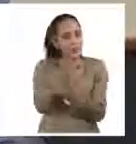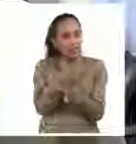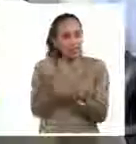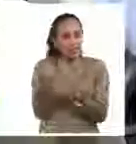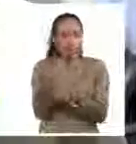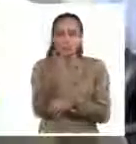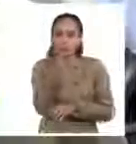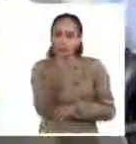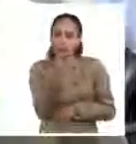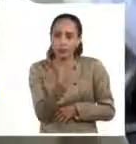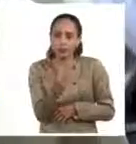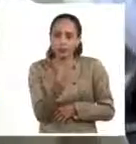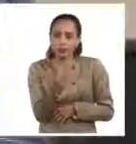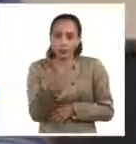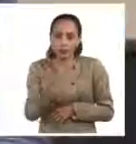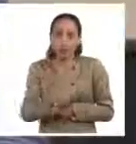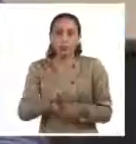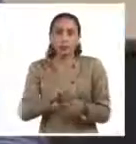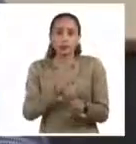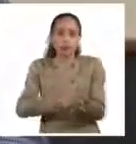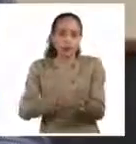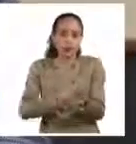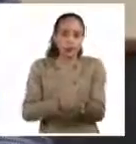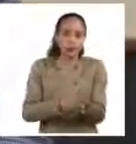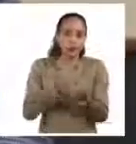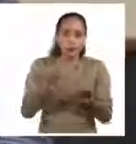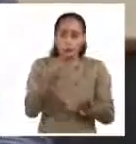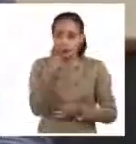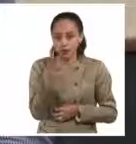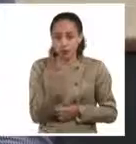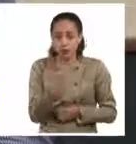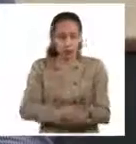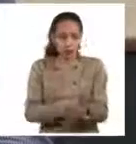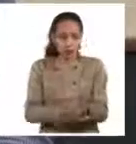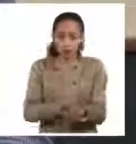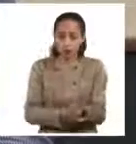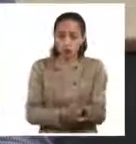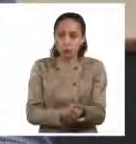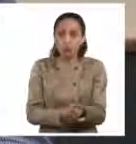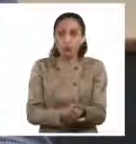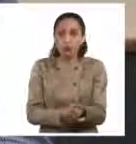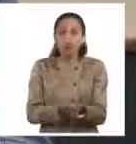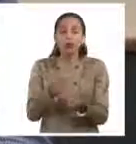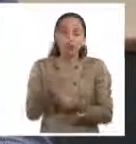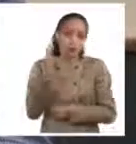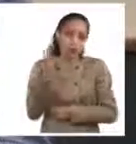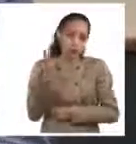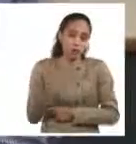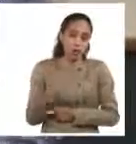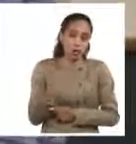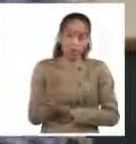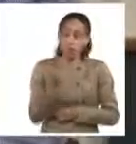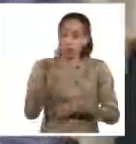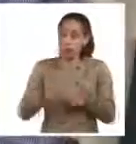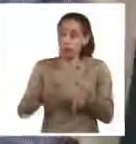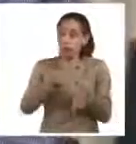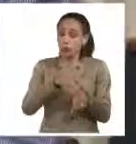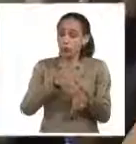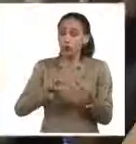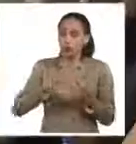para enfrentar el dengue. Y no de lo tradicional, como lo hemos venido enfrentando tradicionalmente, no nos ha dado resultado. Tenemos que ir a otro momento